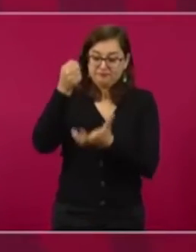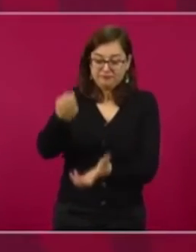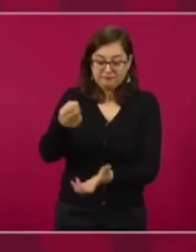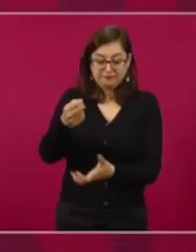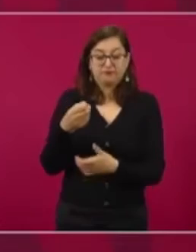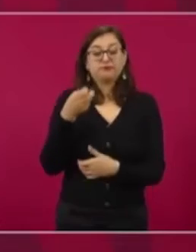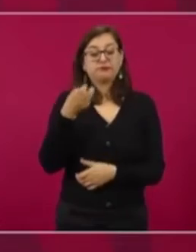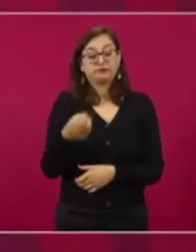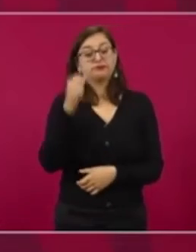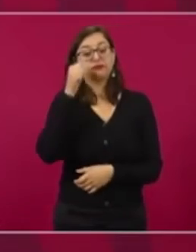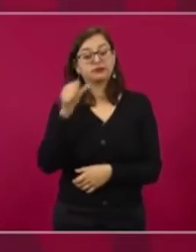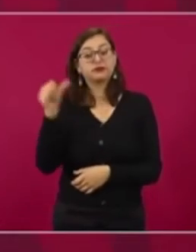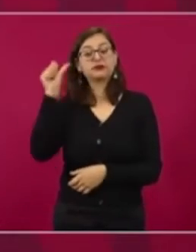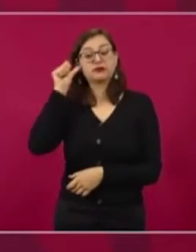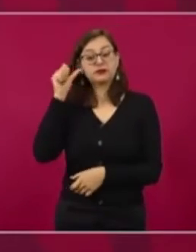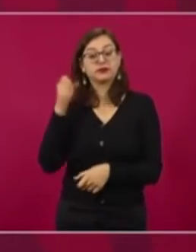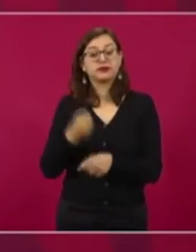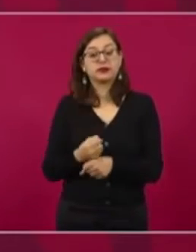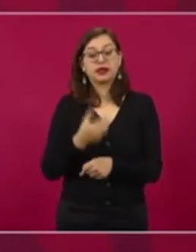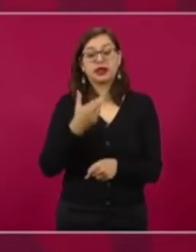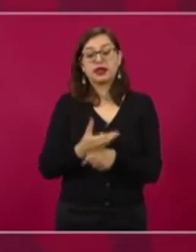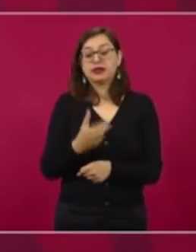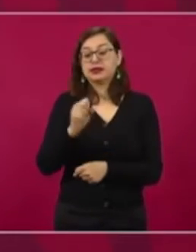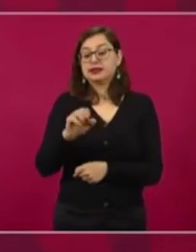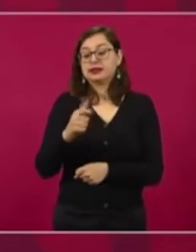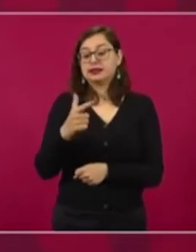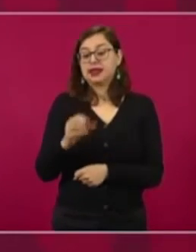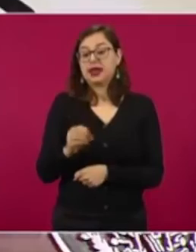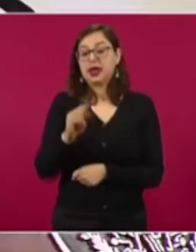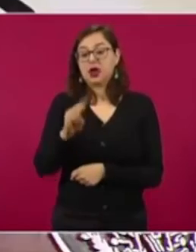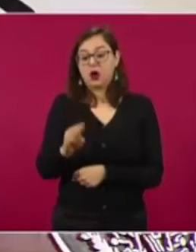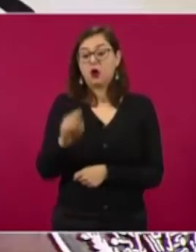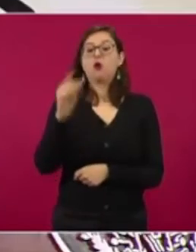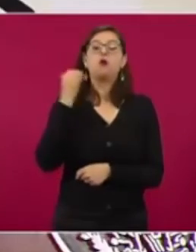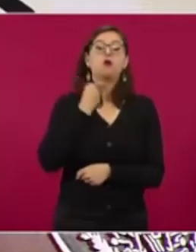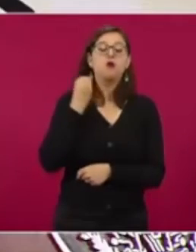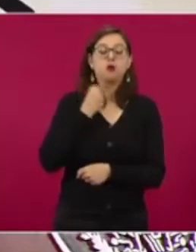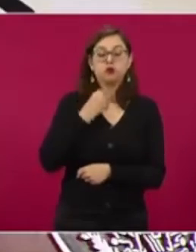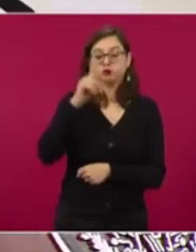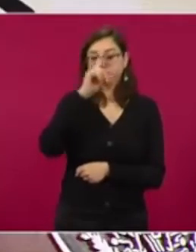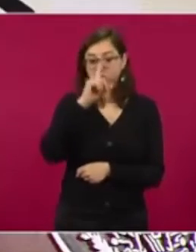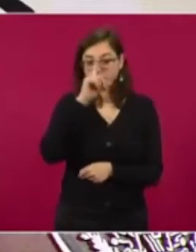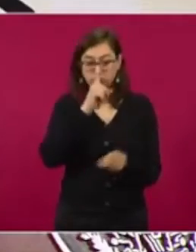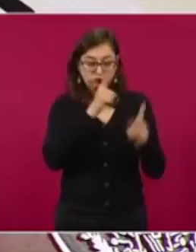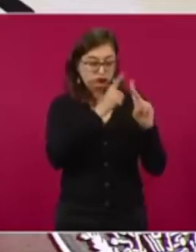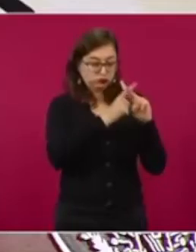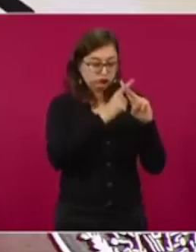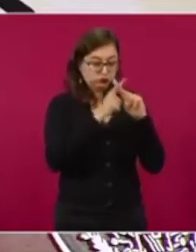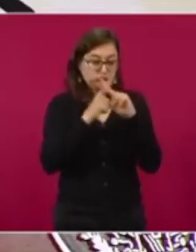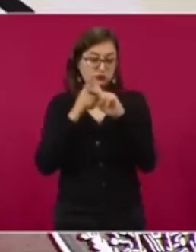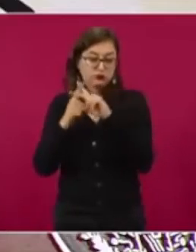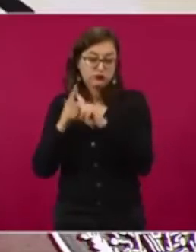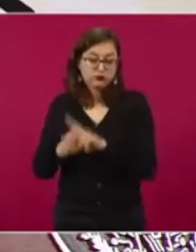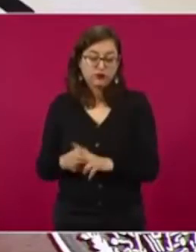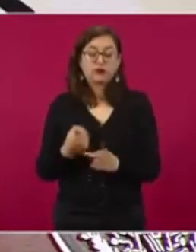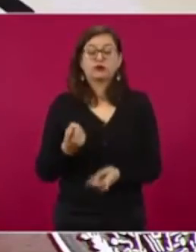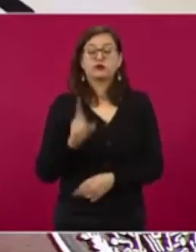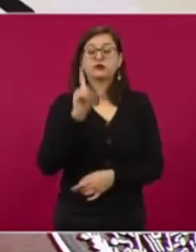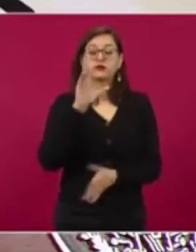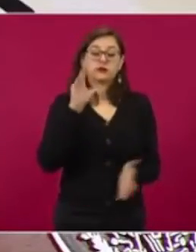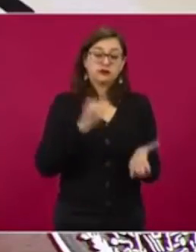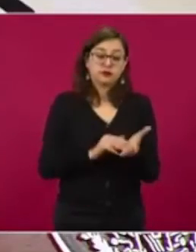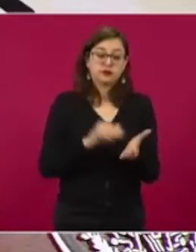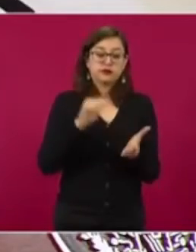el secretario de Gobernación y la consejera jurídica, se hizo un estimado de más de